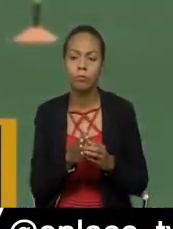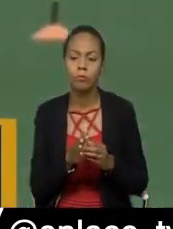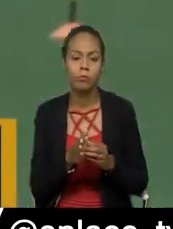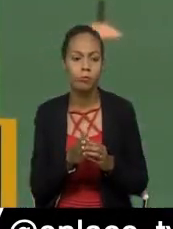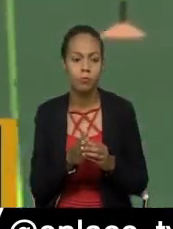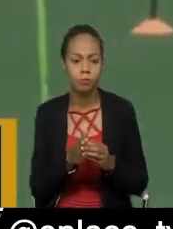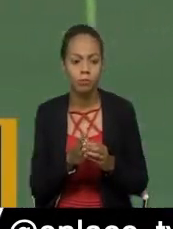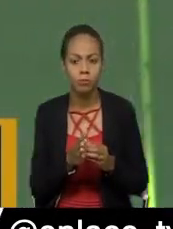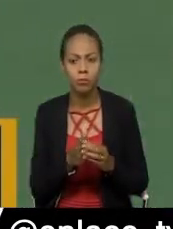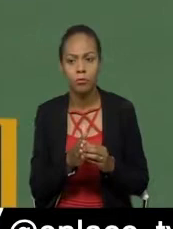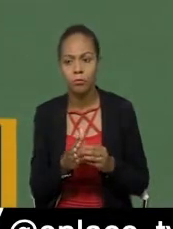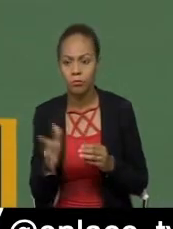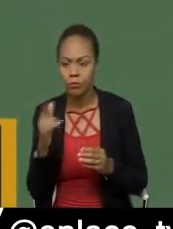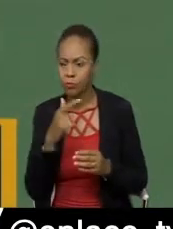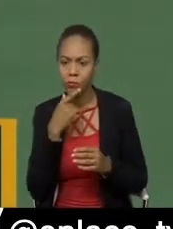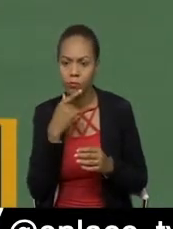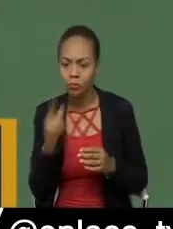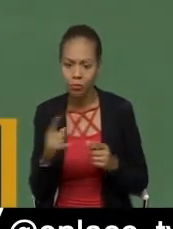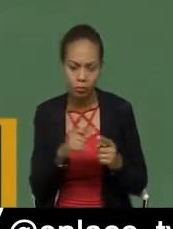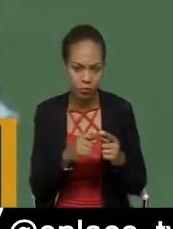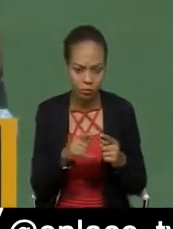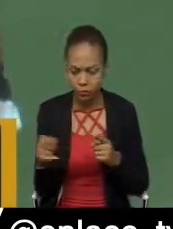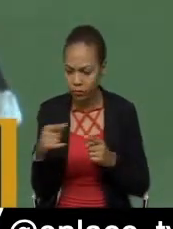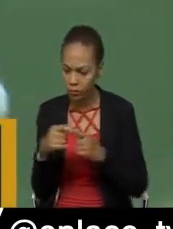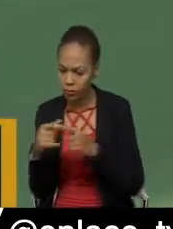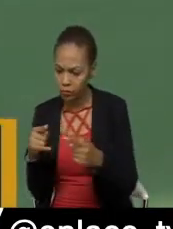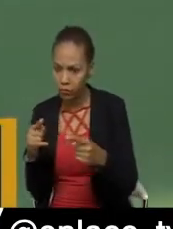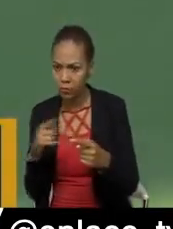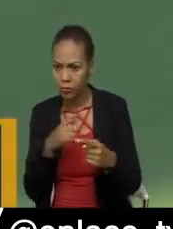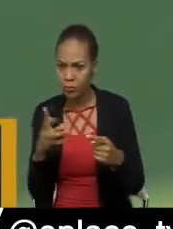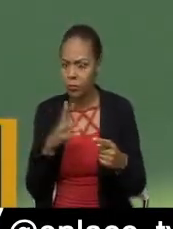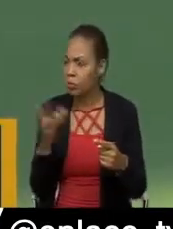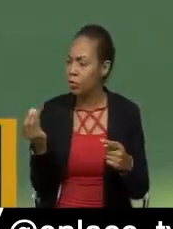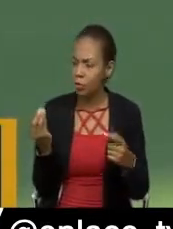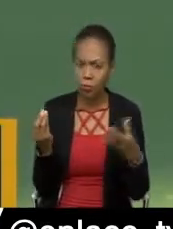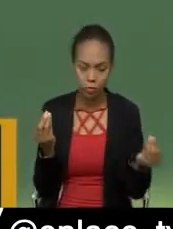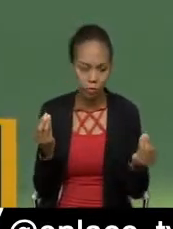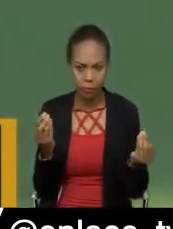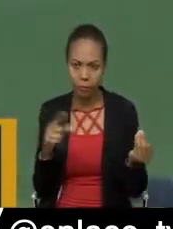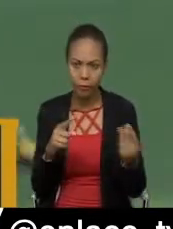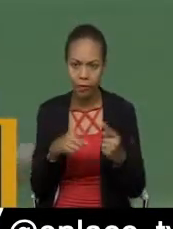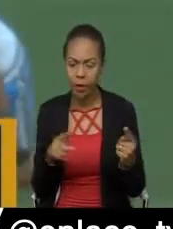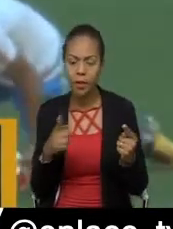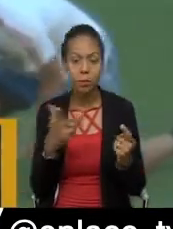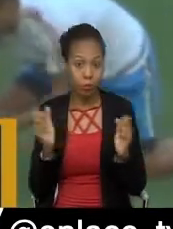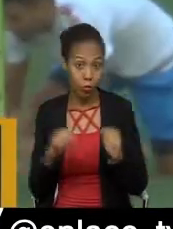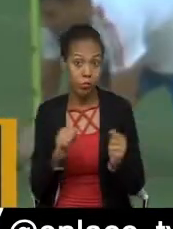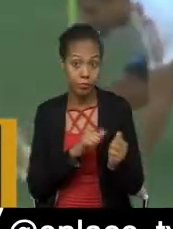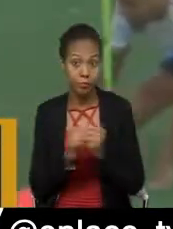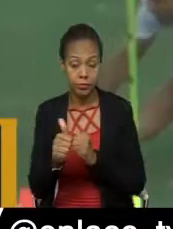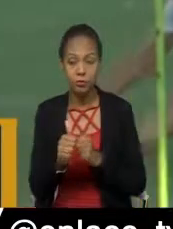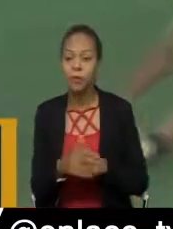una diferencia muy pequeña entre los equipos con posibilidades de clasificación.